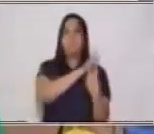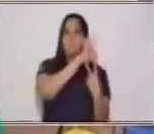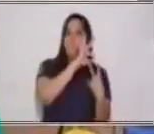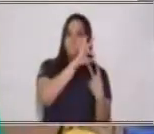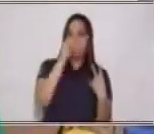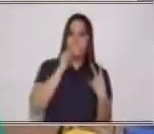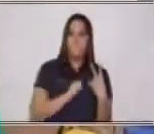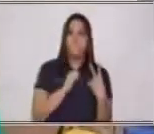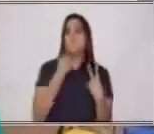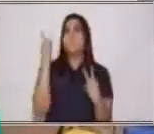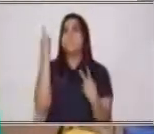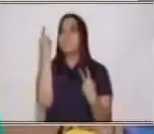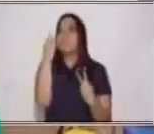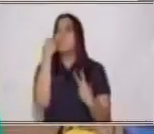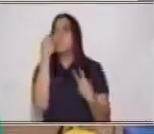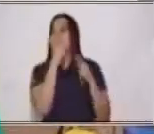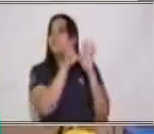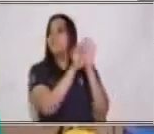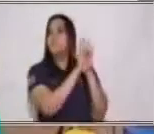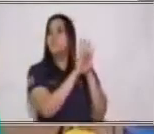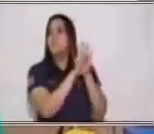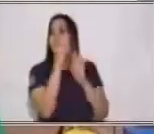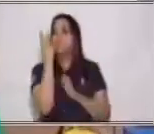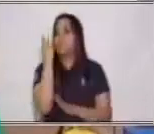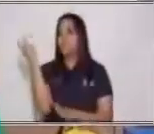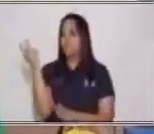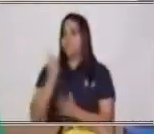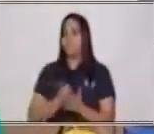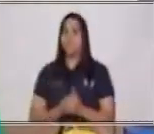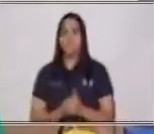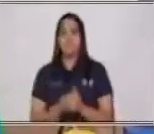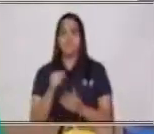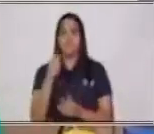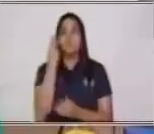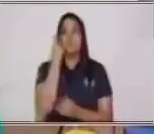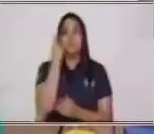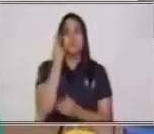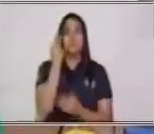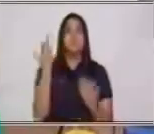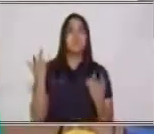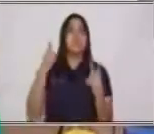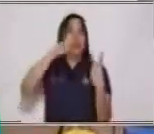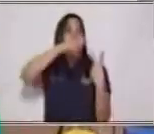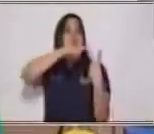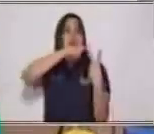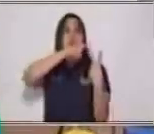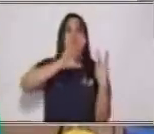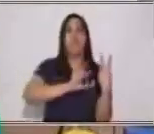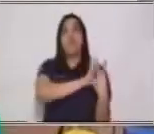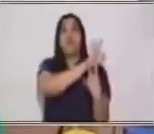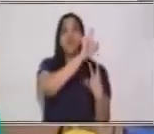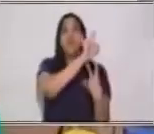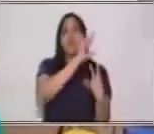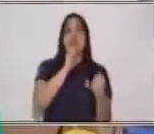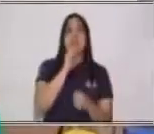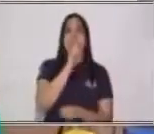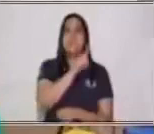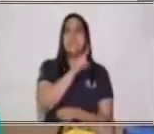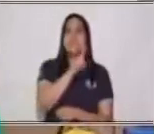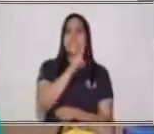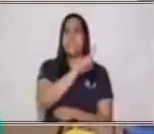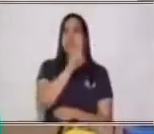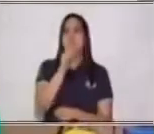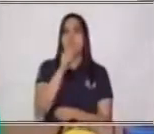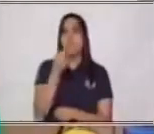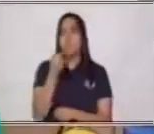el primer ejercicio y ejemplo acá. Nos piden calcular la raíz cúbica de